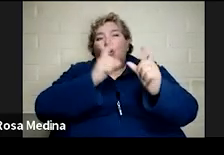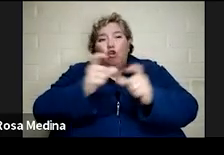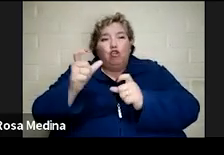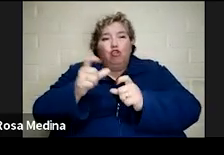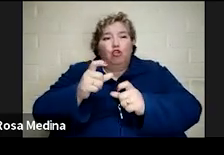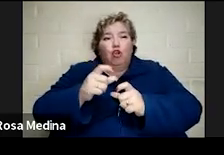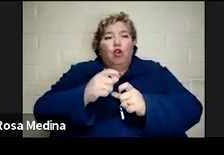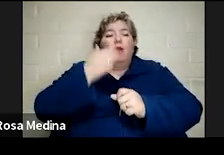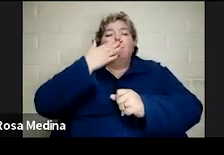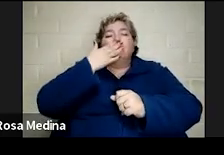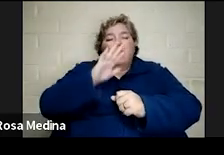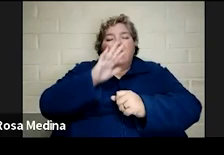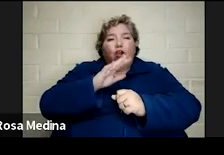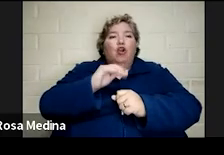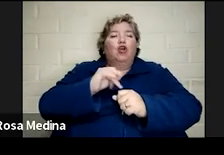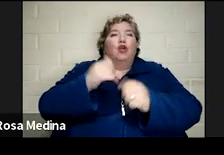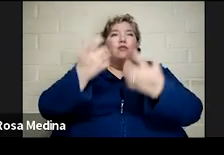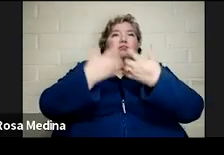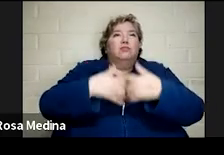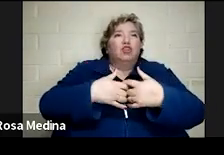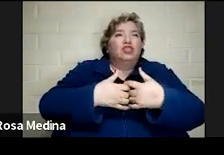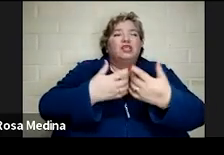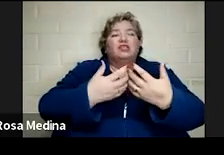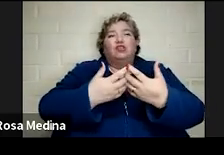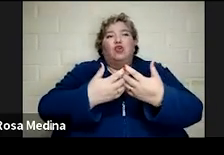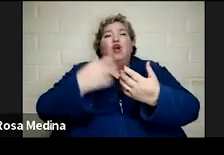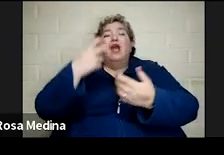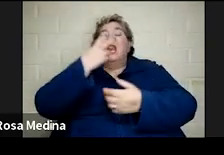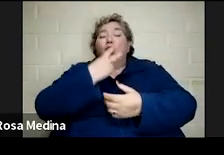velocidad de procesamiento, la función ejecutiva en el lenguaje,